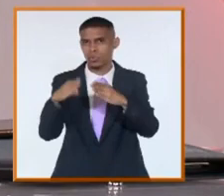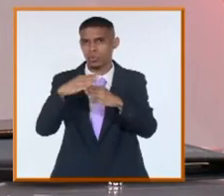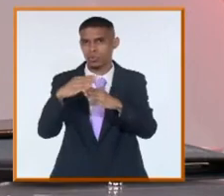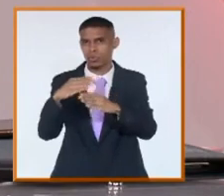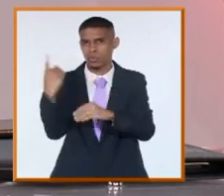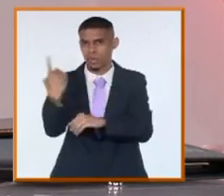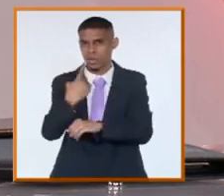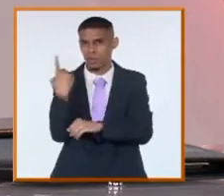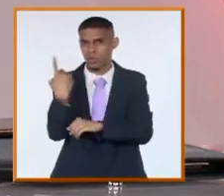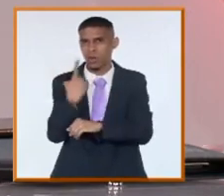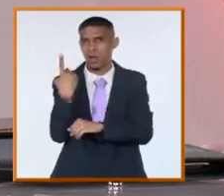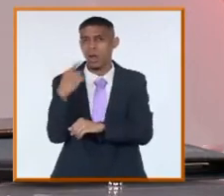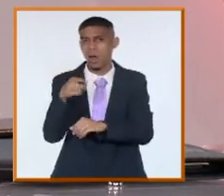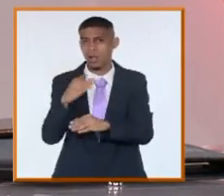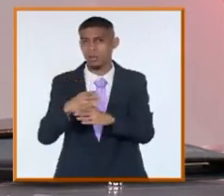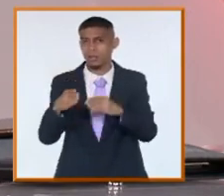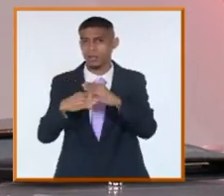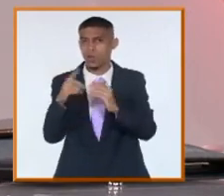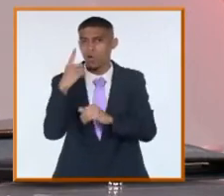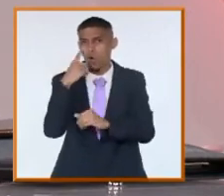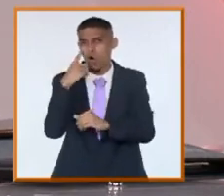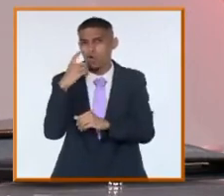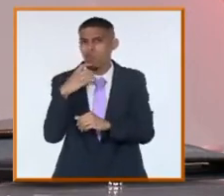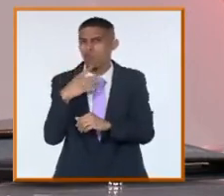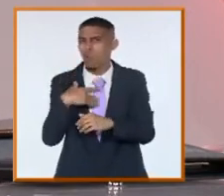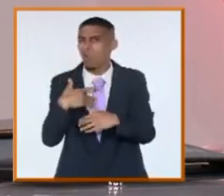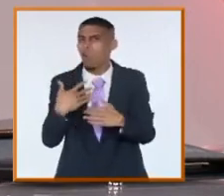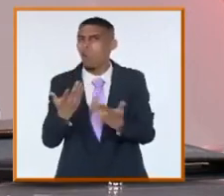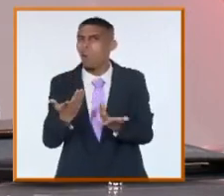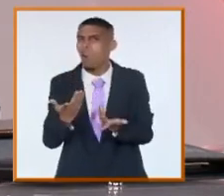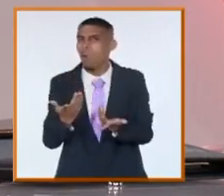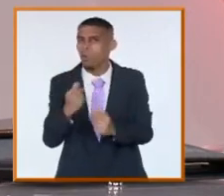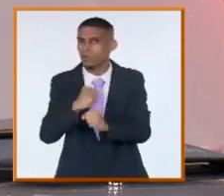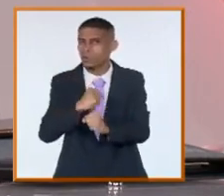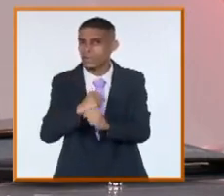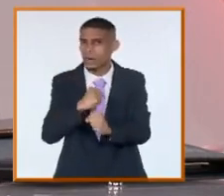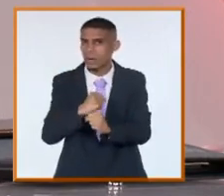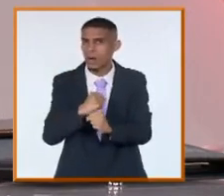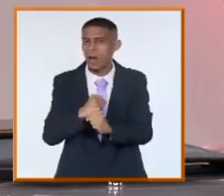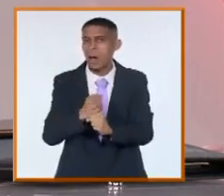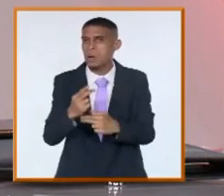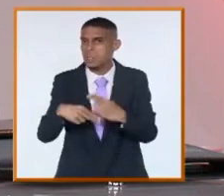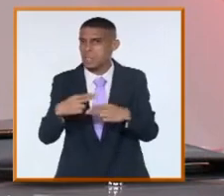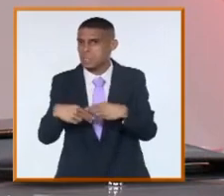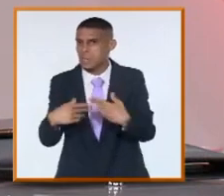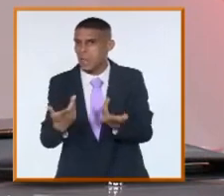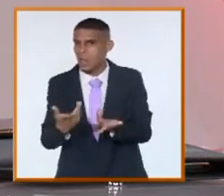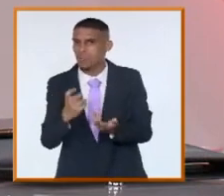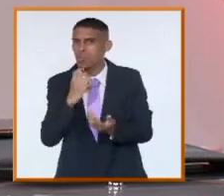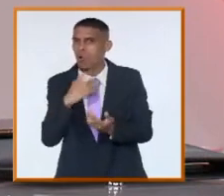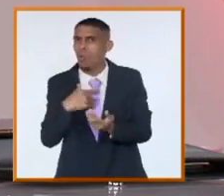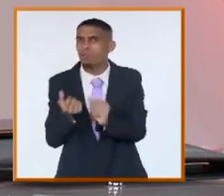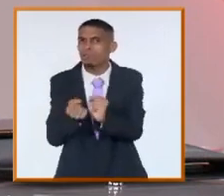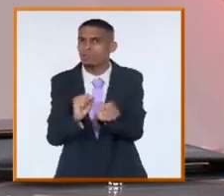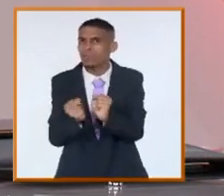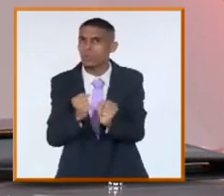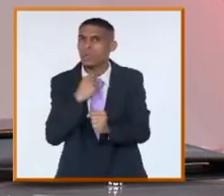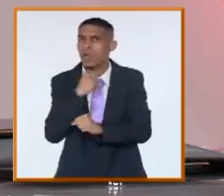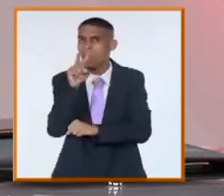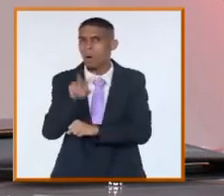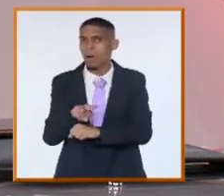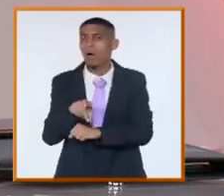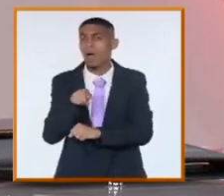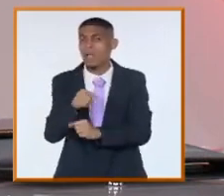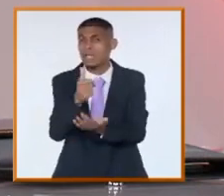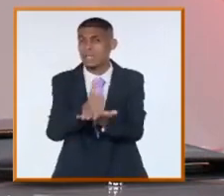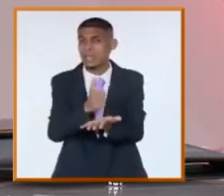de sector de la construcción y para conocer un poco cómo es este trabajo que se hace cómo se regula Pues fuimos hasta